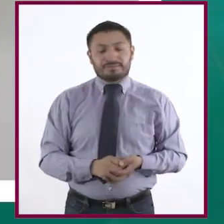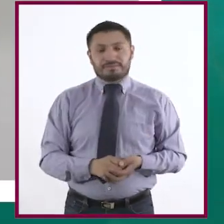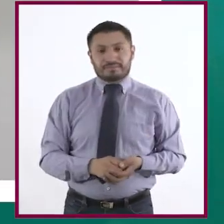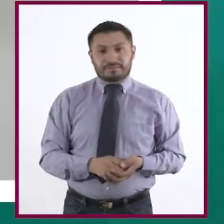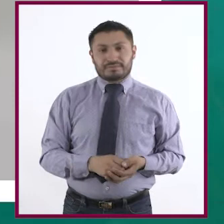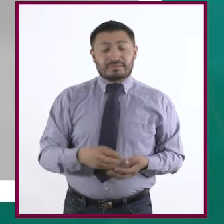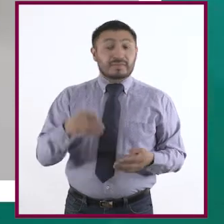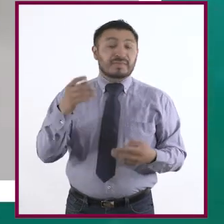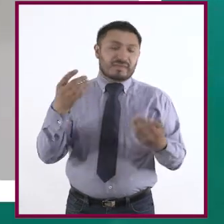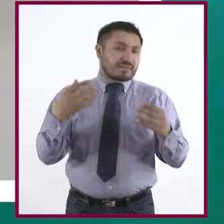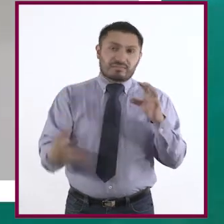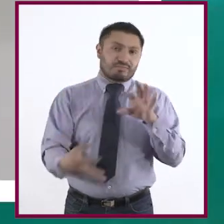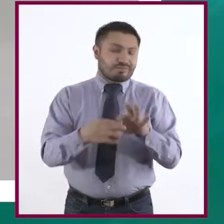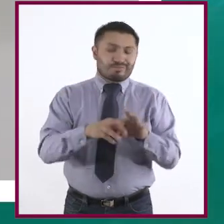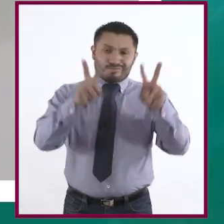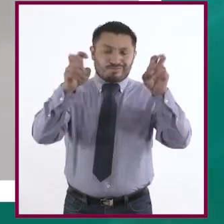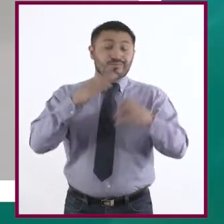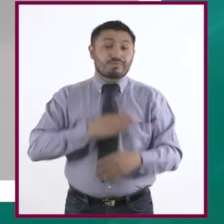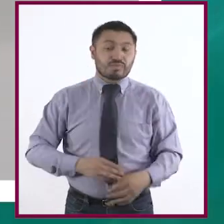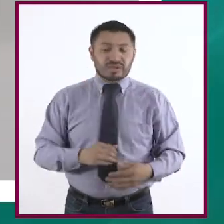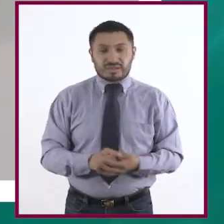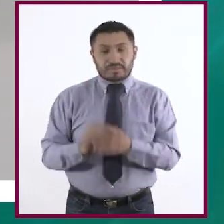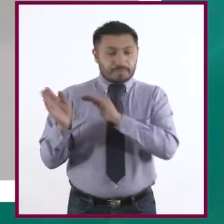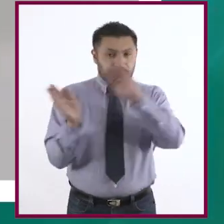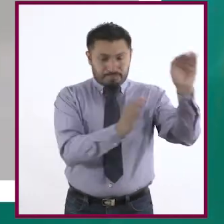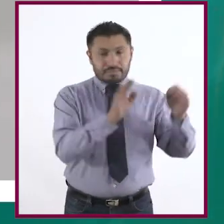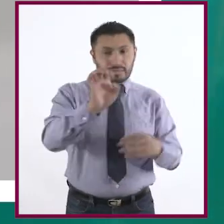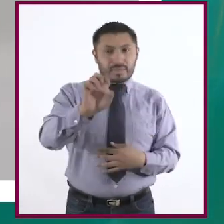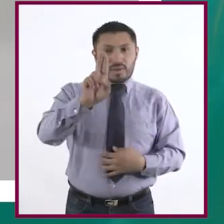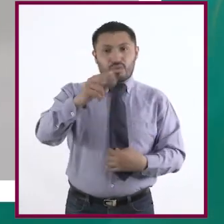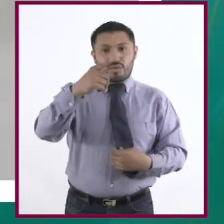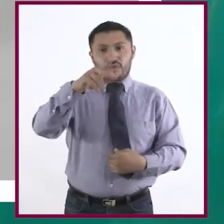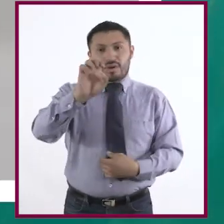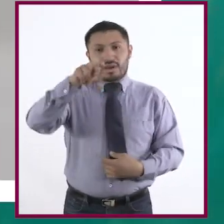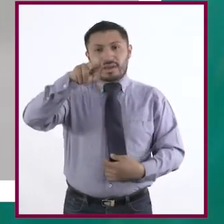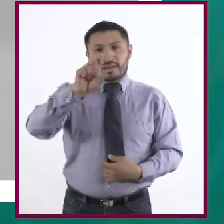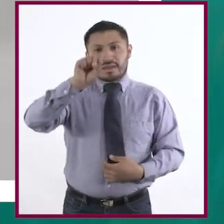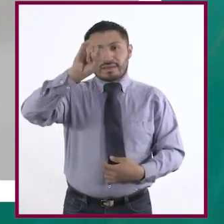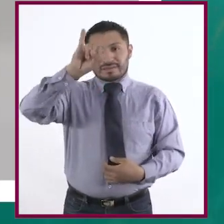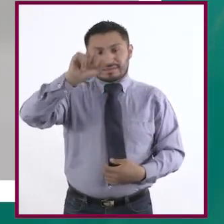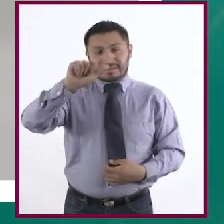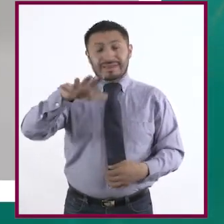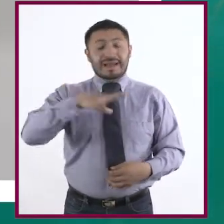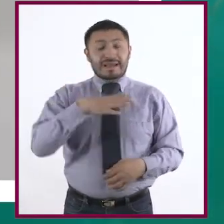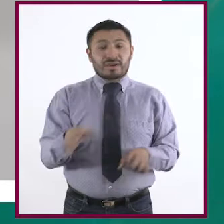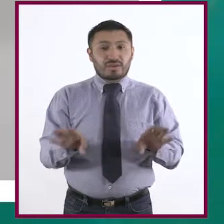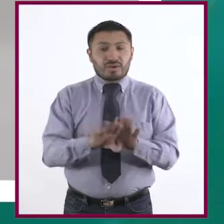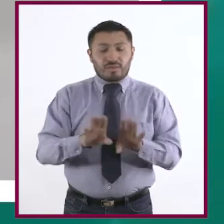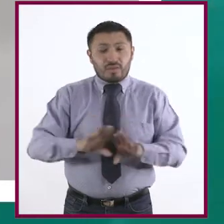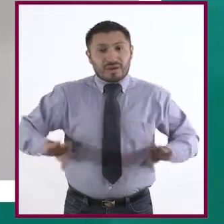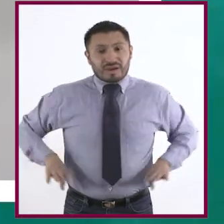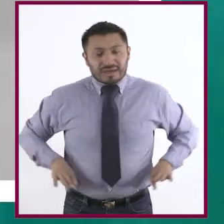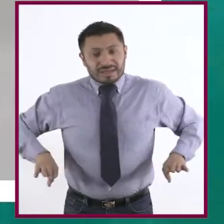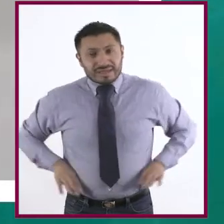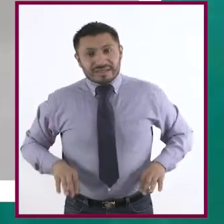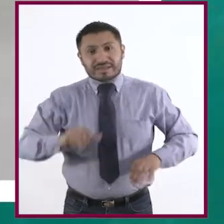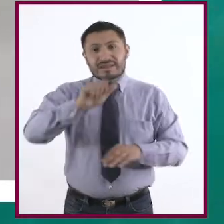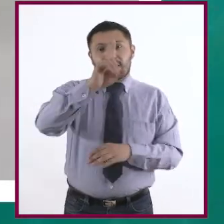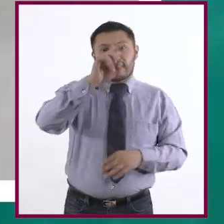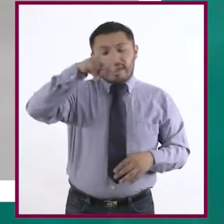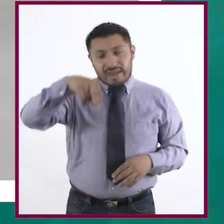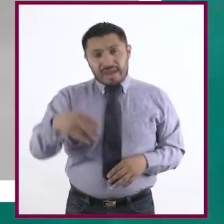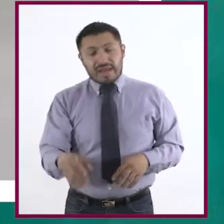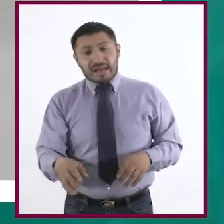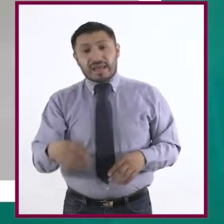está enfocada a generar o mantener caracteres genéticos, esto es de nuestro genoma, o fenotípicos, de cómo nos